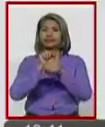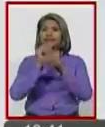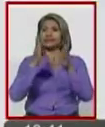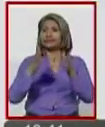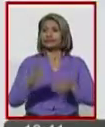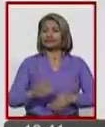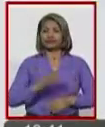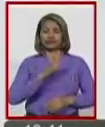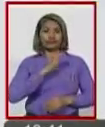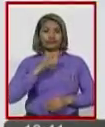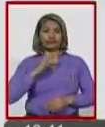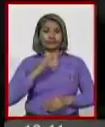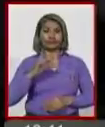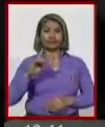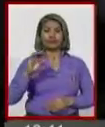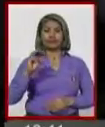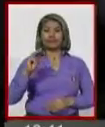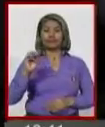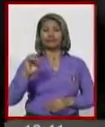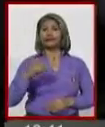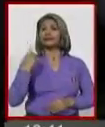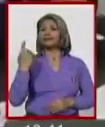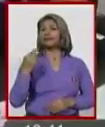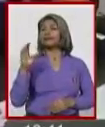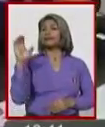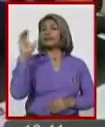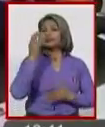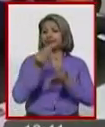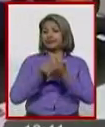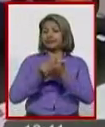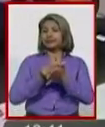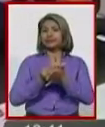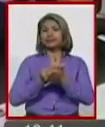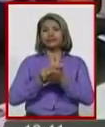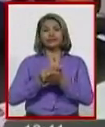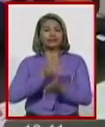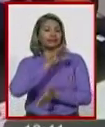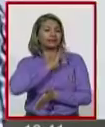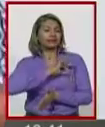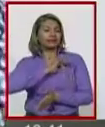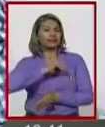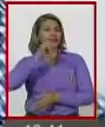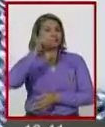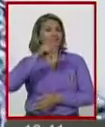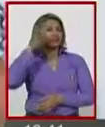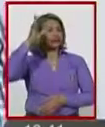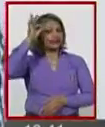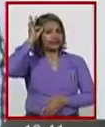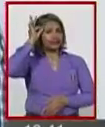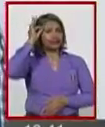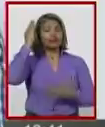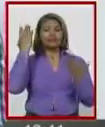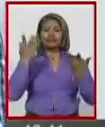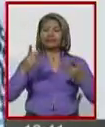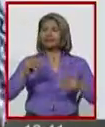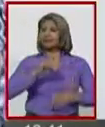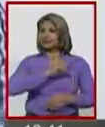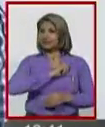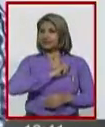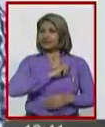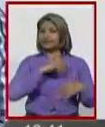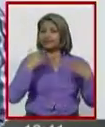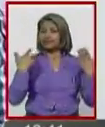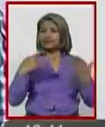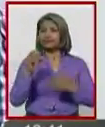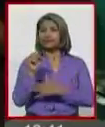Por su parte, el concejal Romer Porcel, esta denuncia solo busca remuneración económica con fines personales. Está en la fiscalía, está en tránsito, es